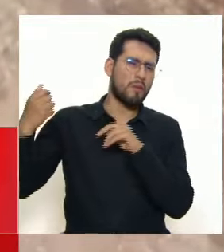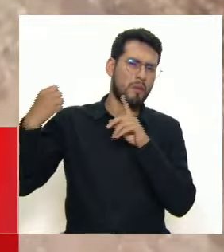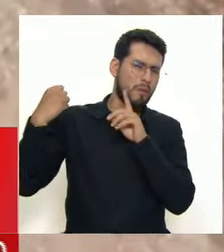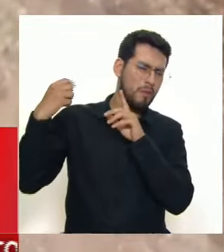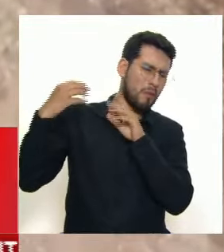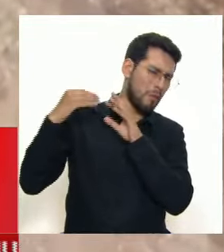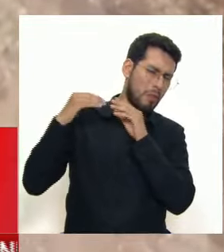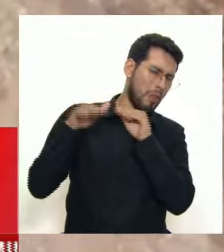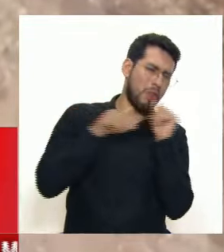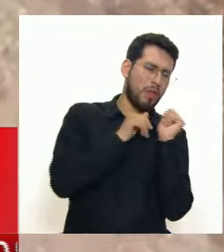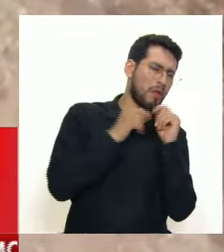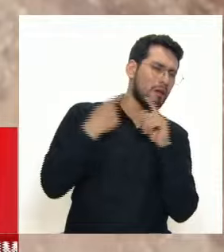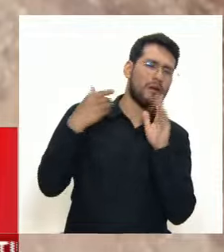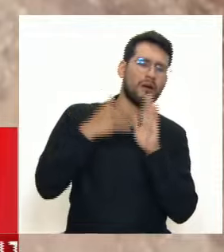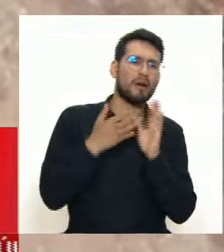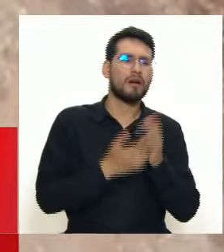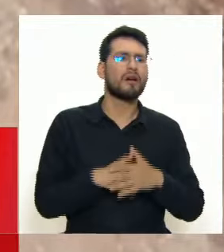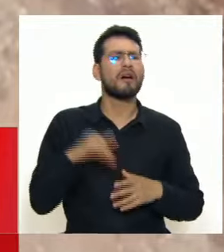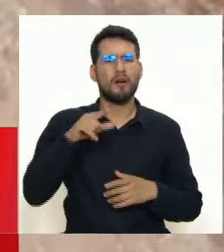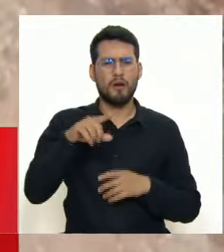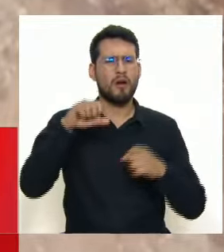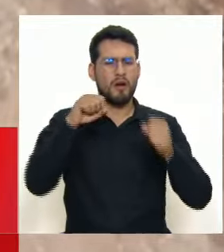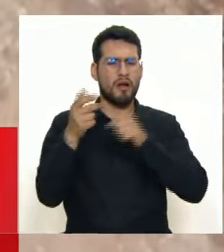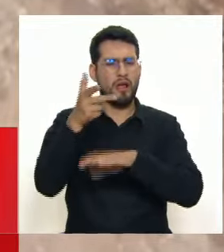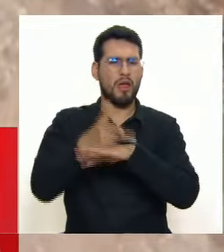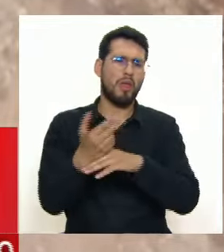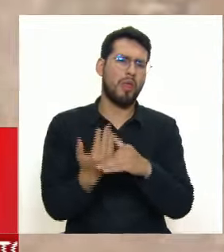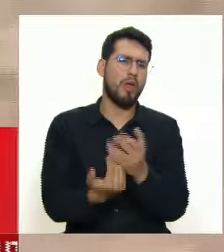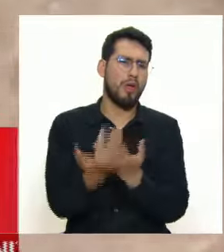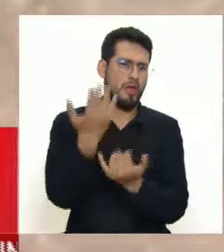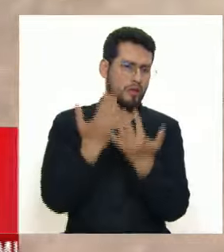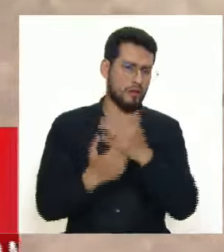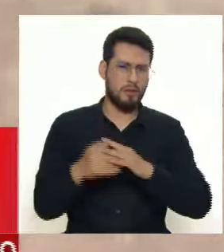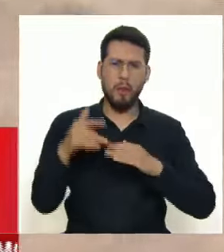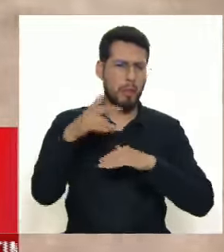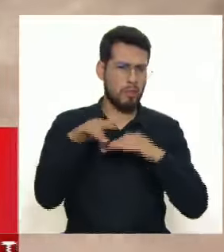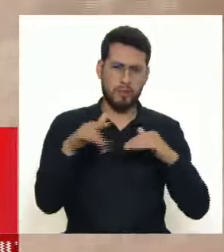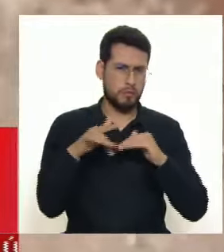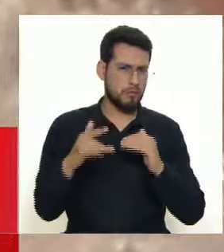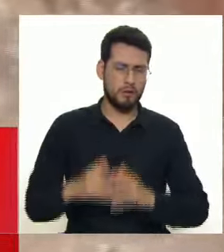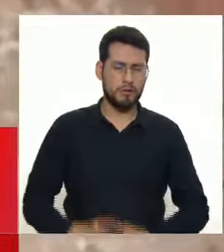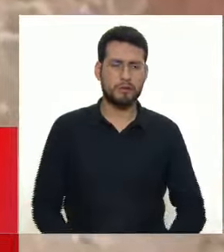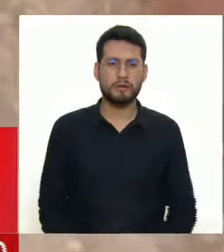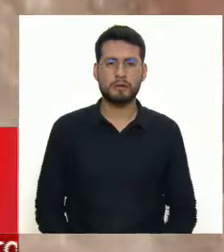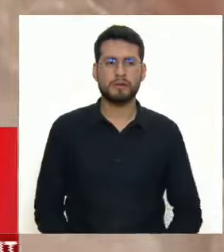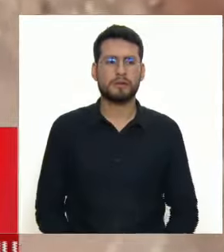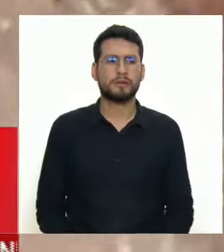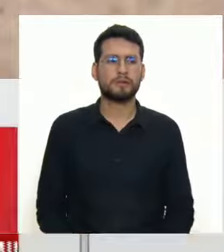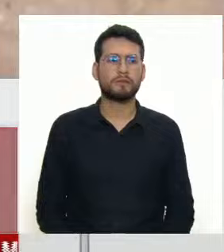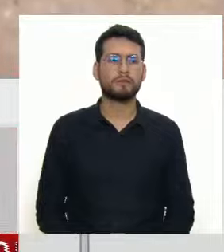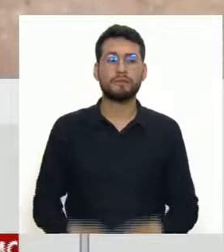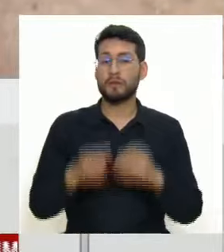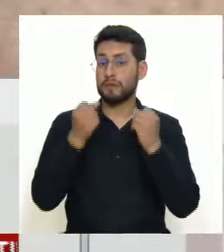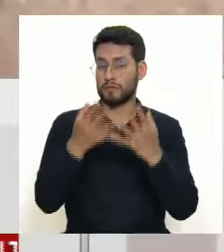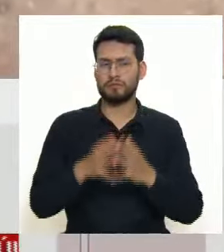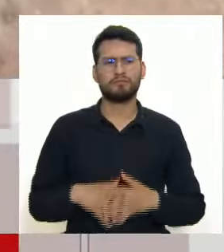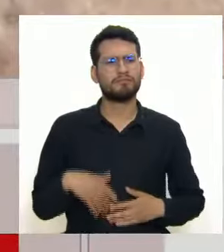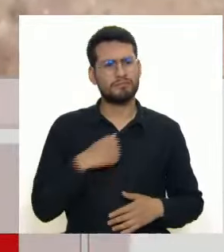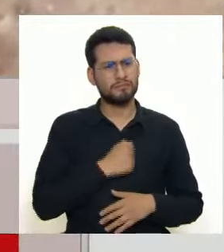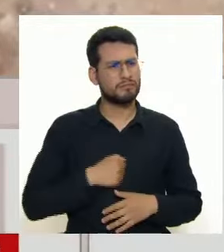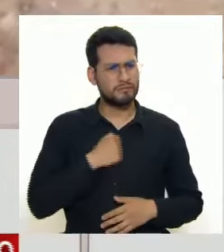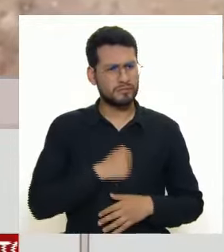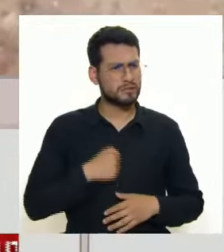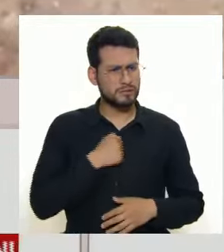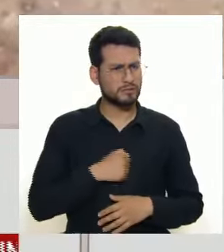atacado, y con este resultado también de una unidad policial incendiada. Adelante, María Jesús. Muy bien, gracias, Carlos Chávez. Penoso, Omar,